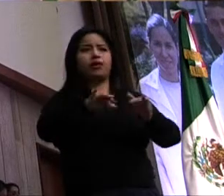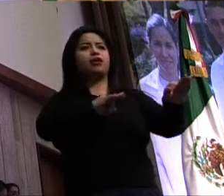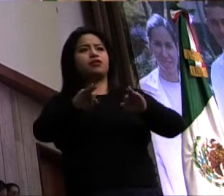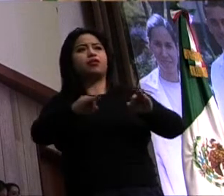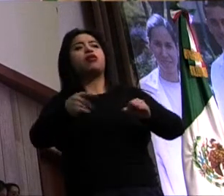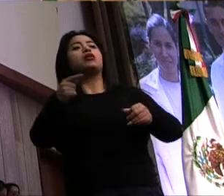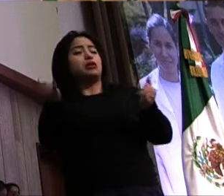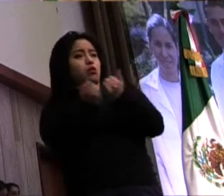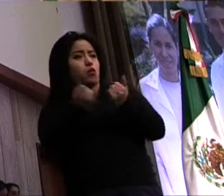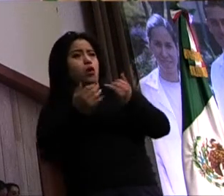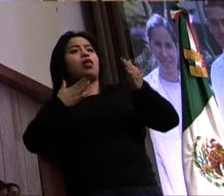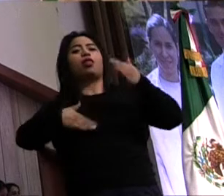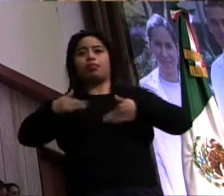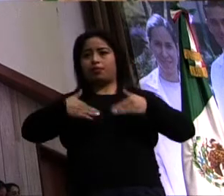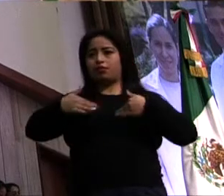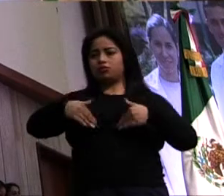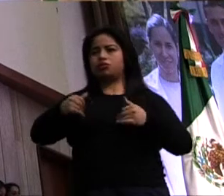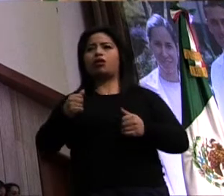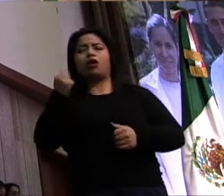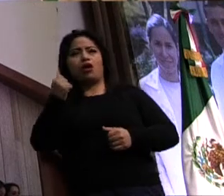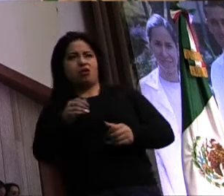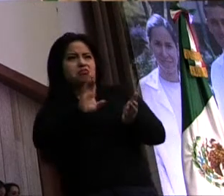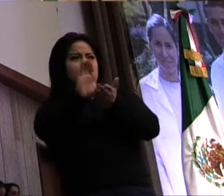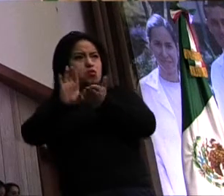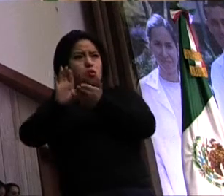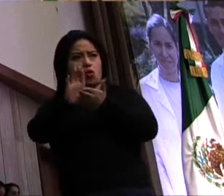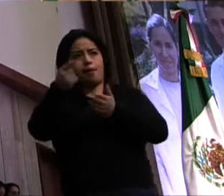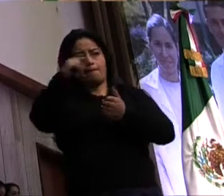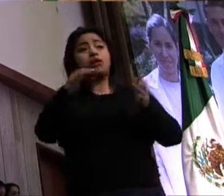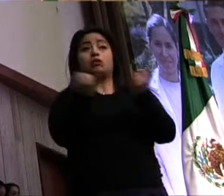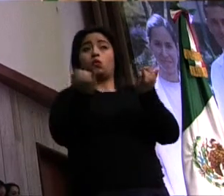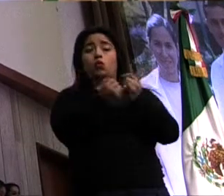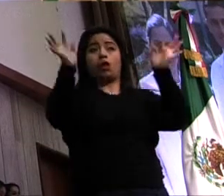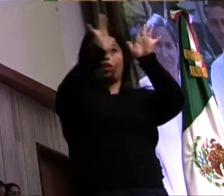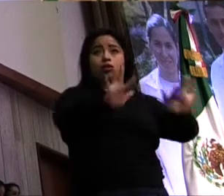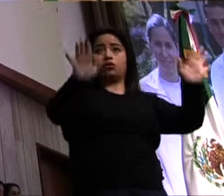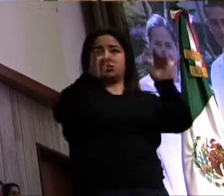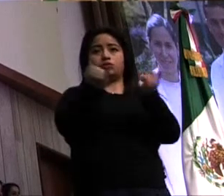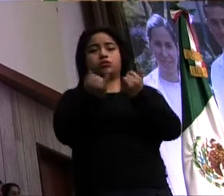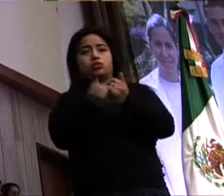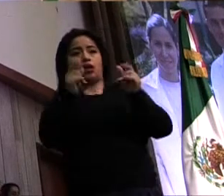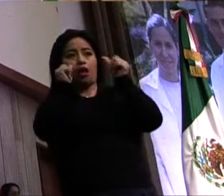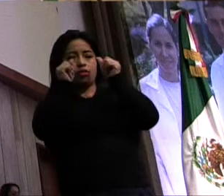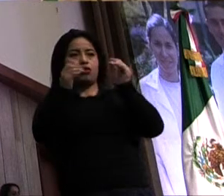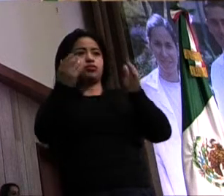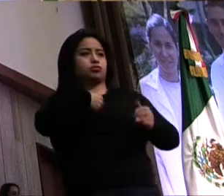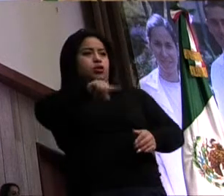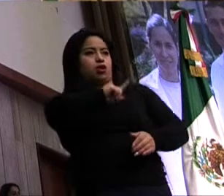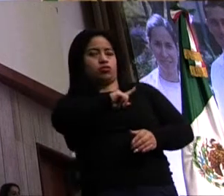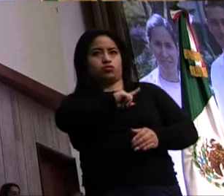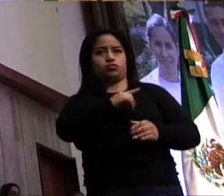para residentes y en renovar nuestros recursos de enseñanza electrónicos en salud. Por eso,